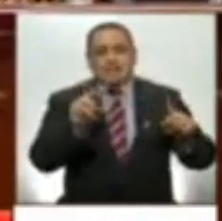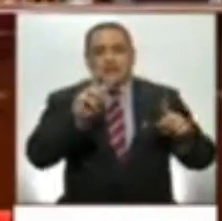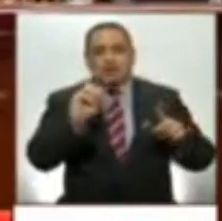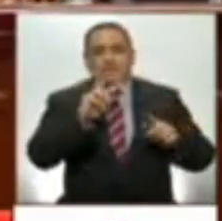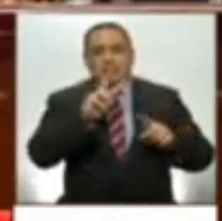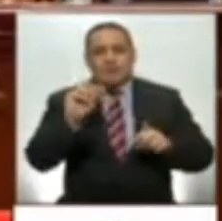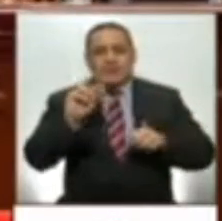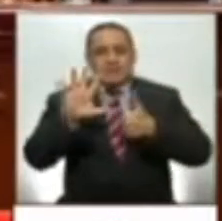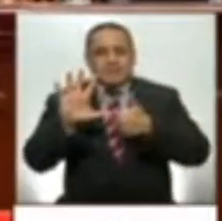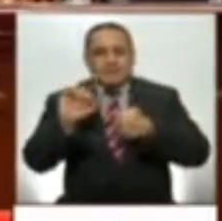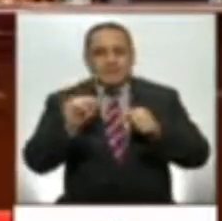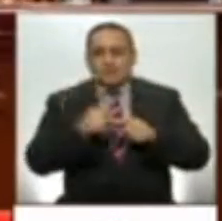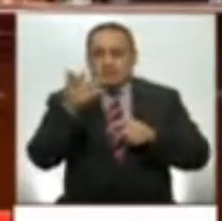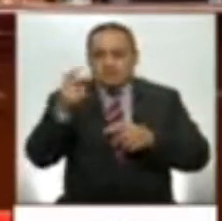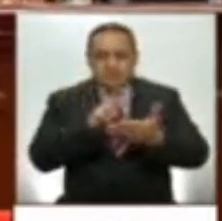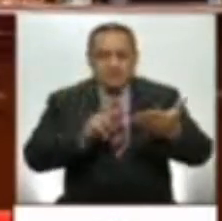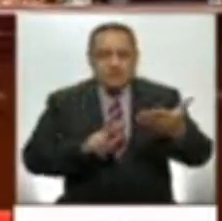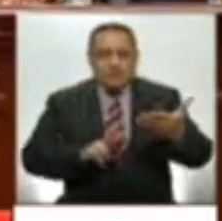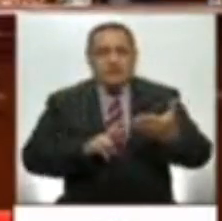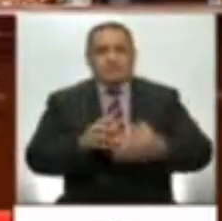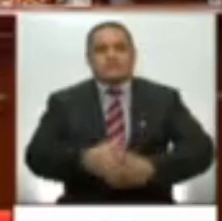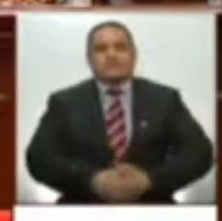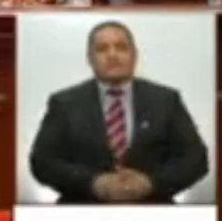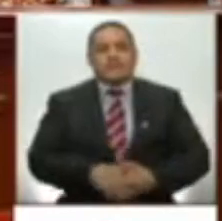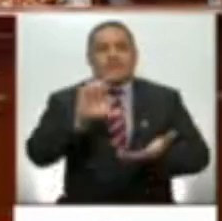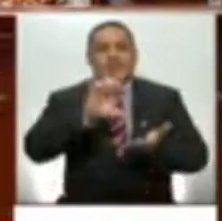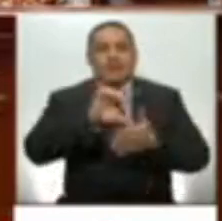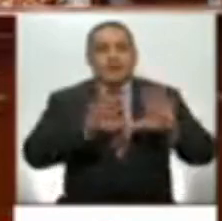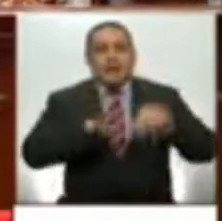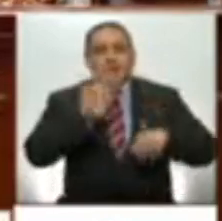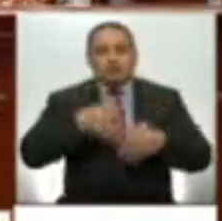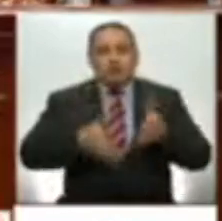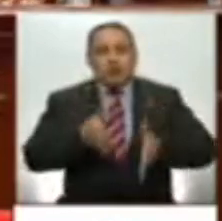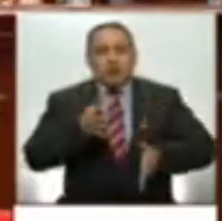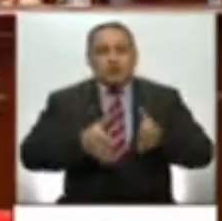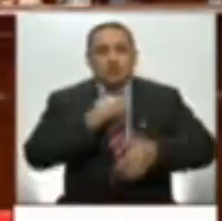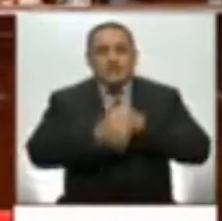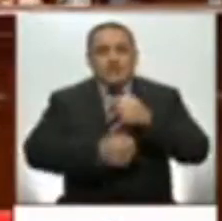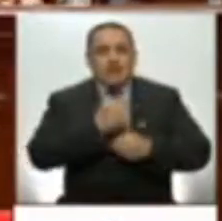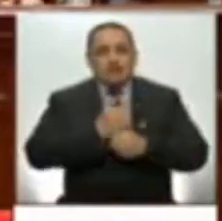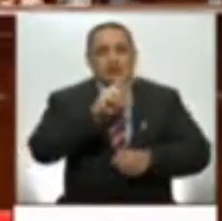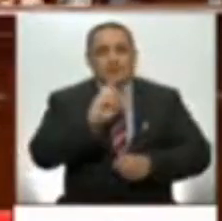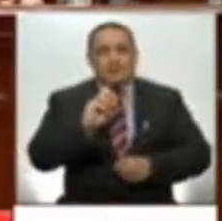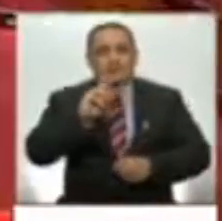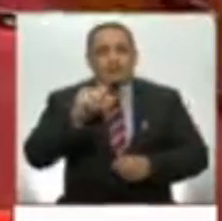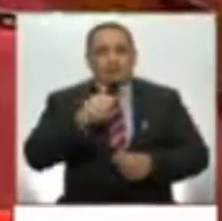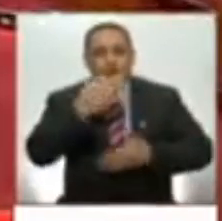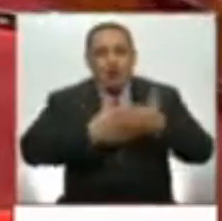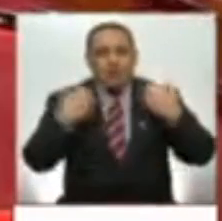2021-2026. Señor relator. Lima, 14 de junio de 2021, oficio